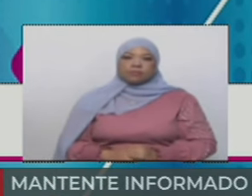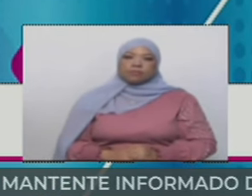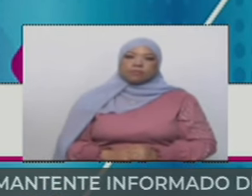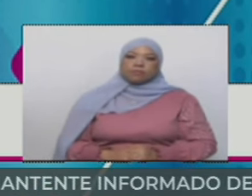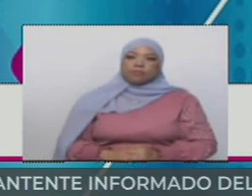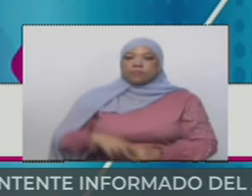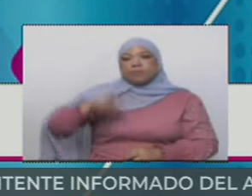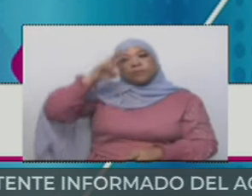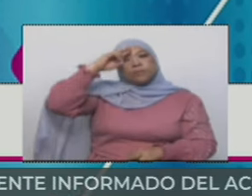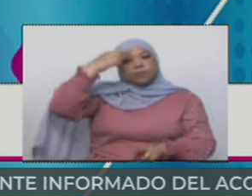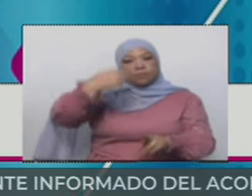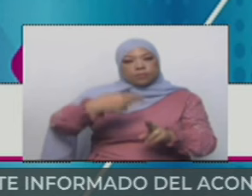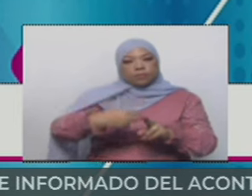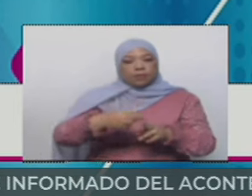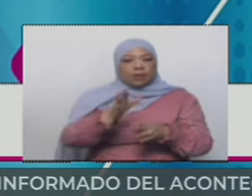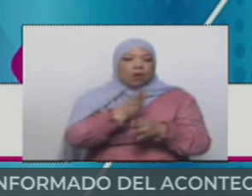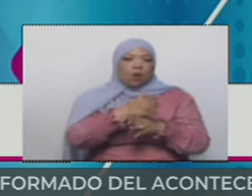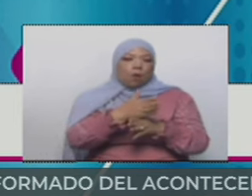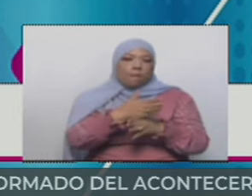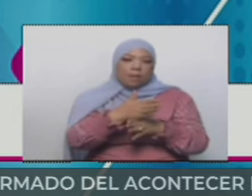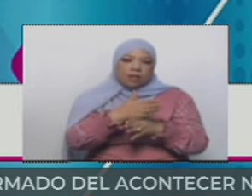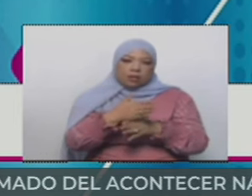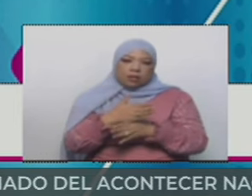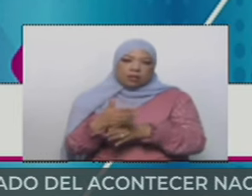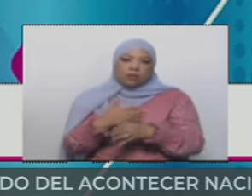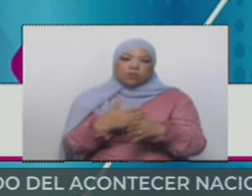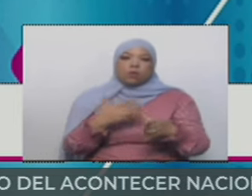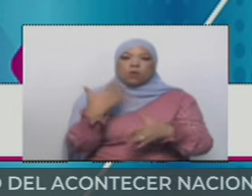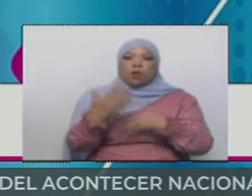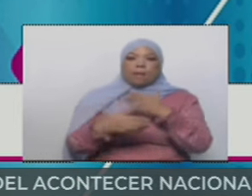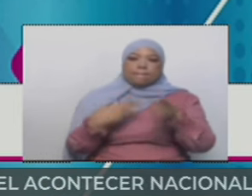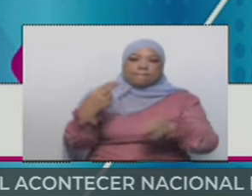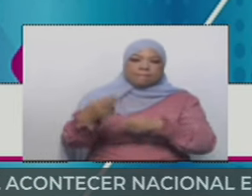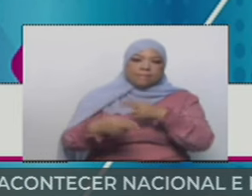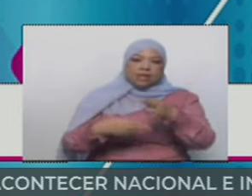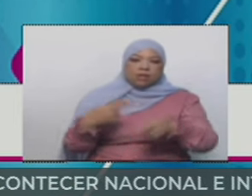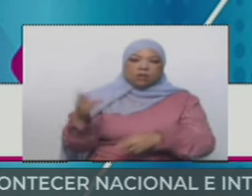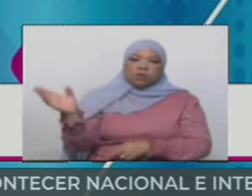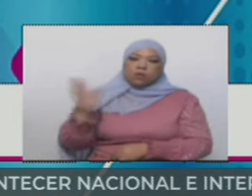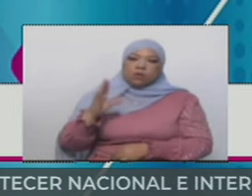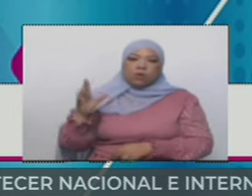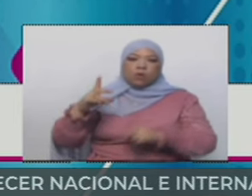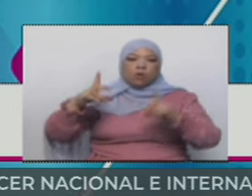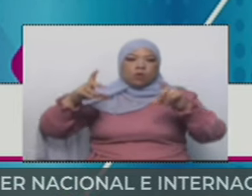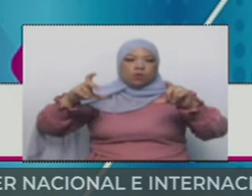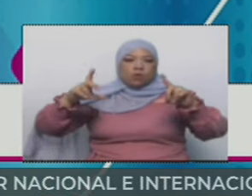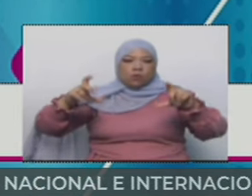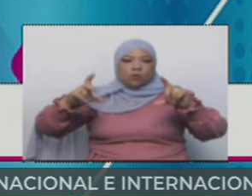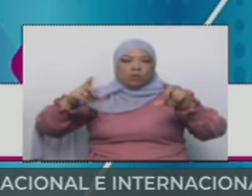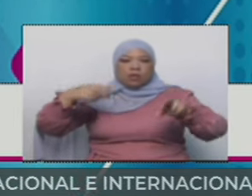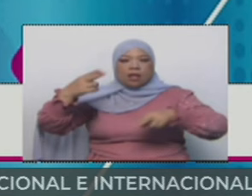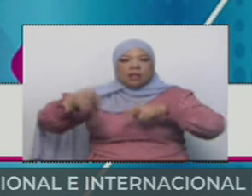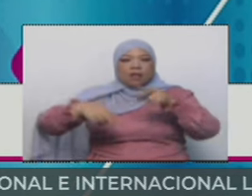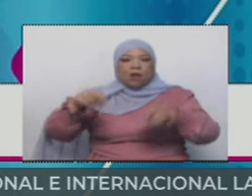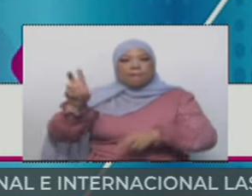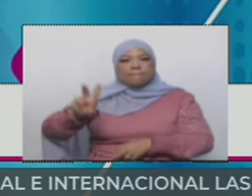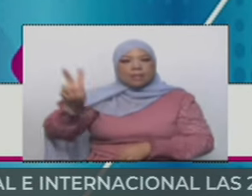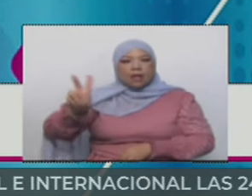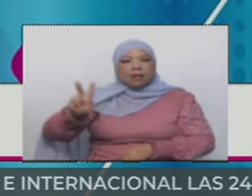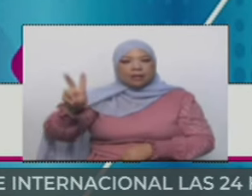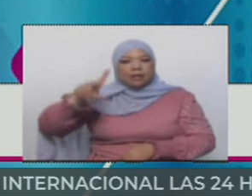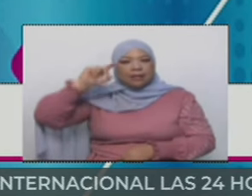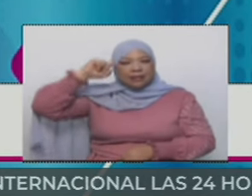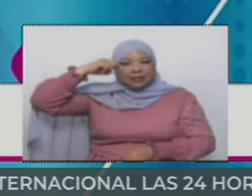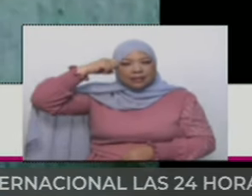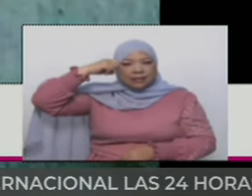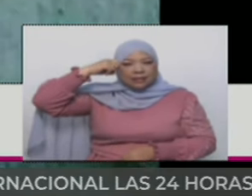honor de compartir con ustedes aquí en el metro. Mira la foto que están poniendo ahí en la estación del Valle. Ese, ¿te acuerdas?